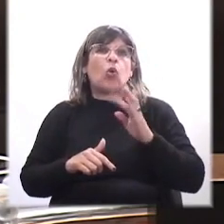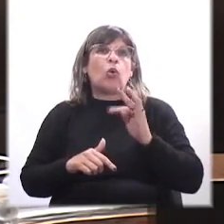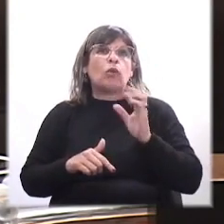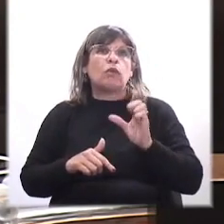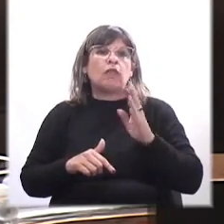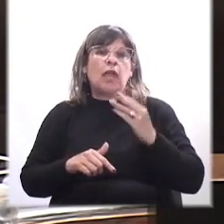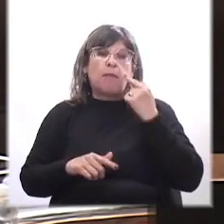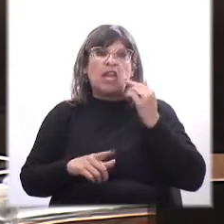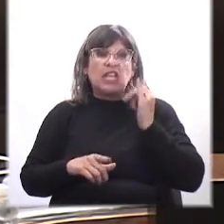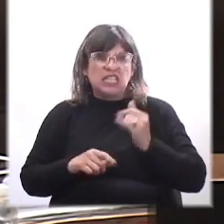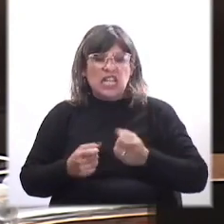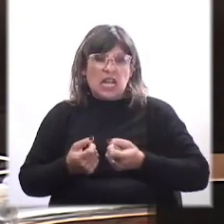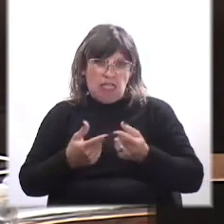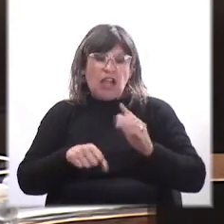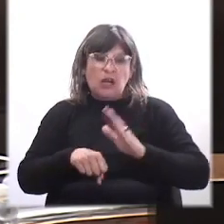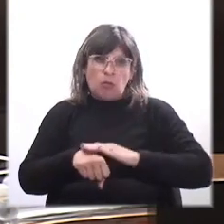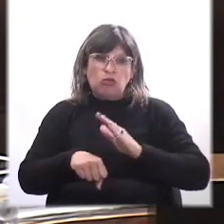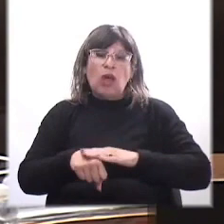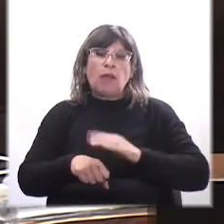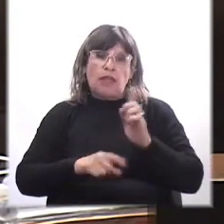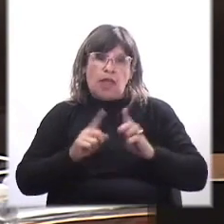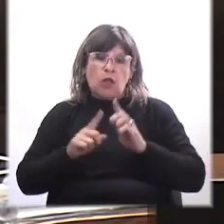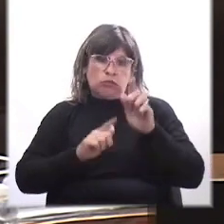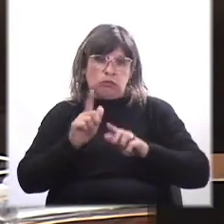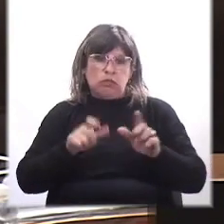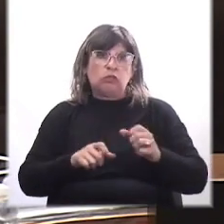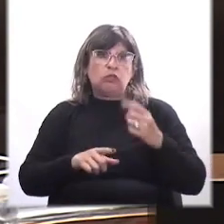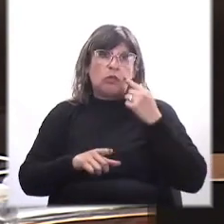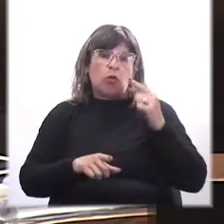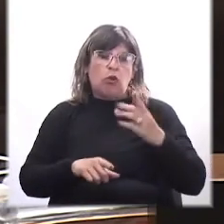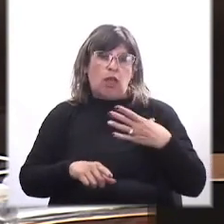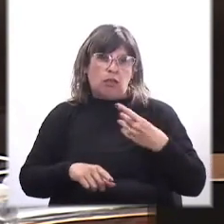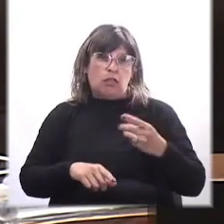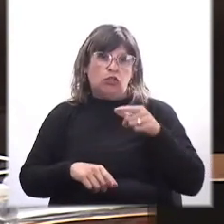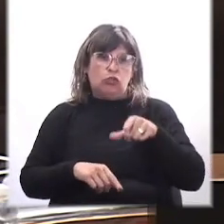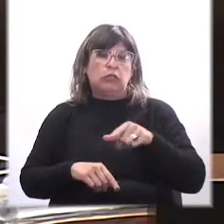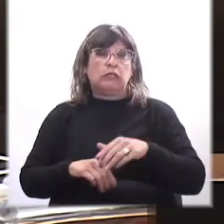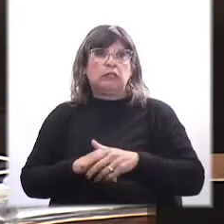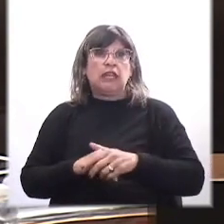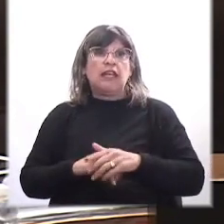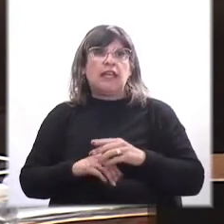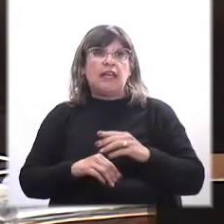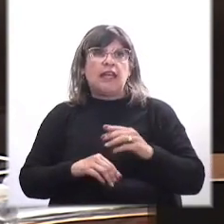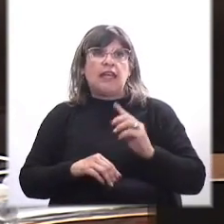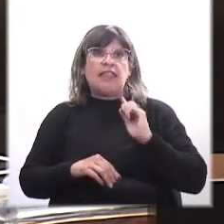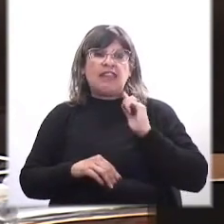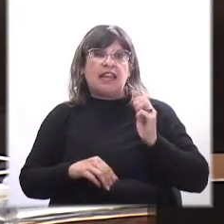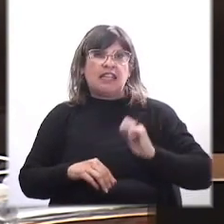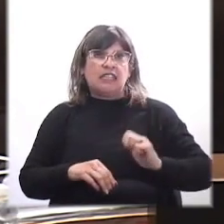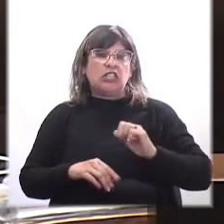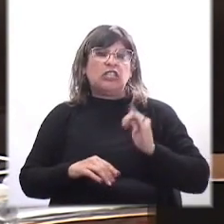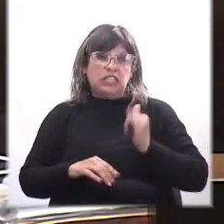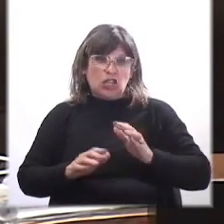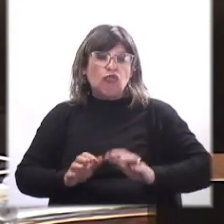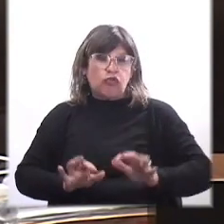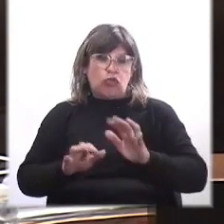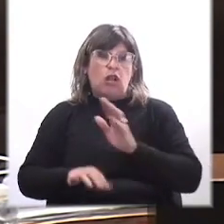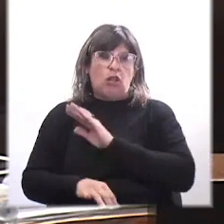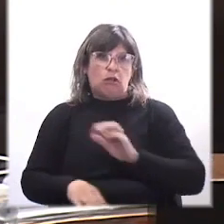algunas responsabilidades por ser muchos de estos directores de Gas Sayago, sí funcionarios